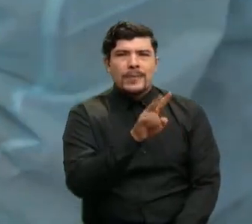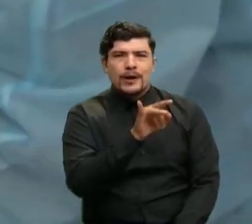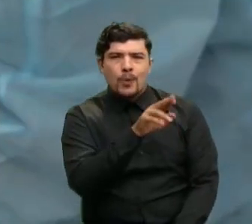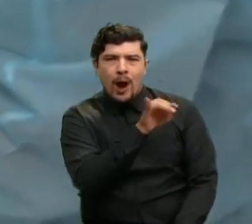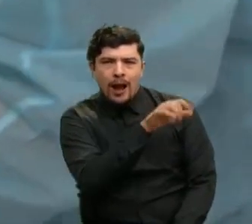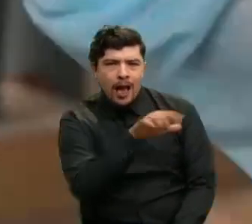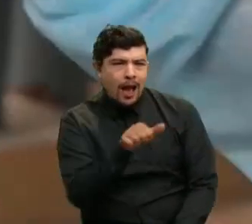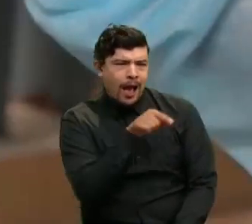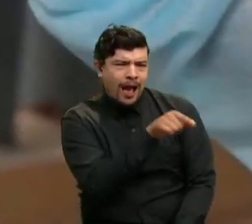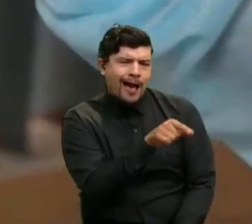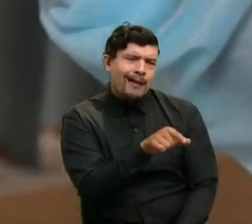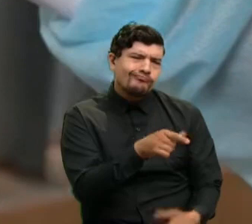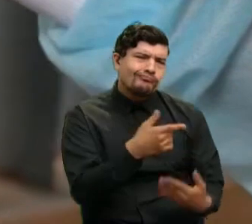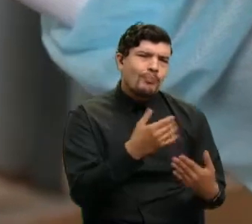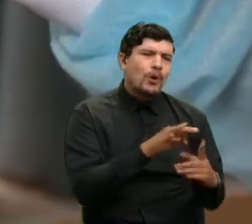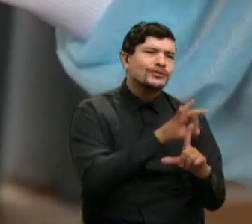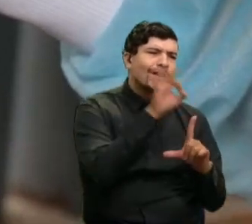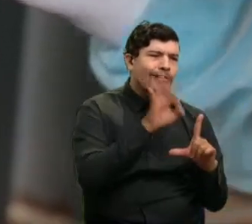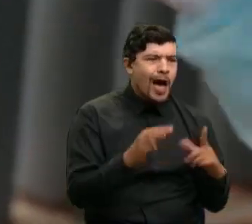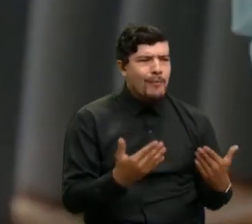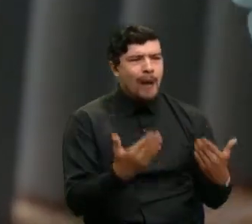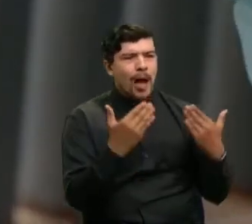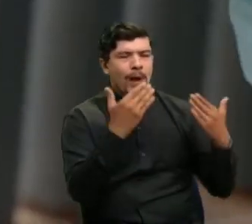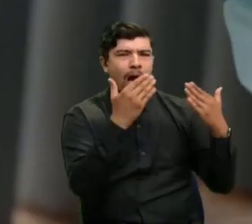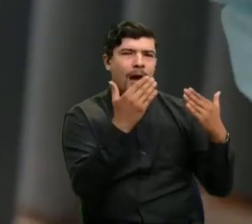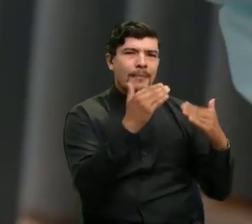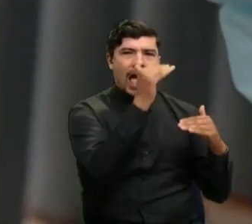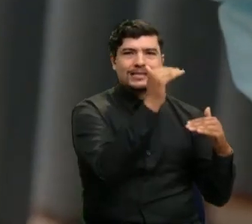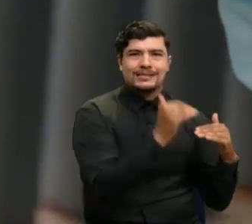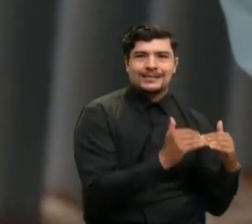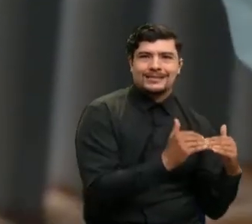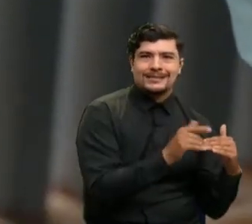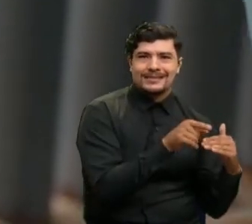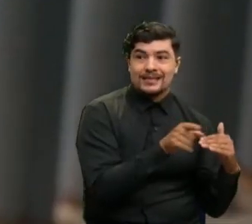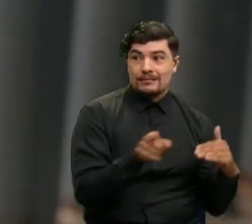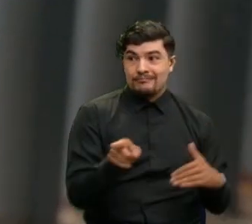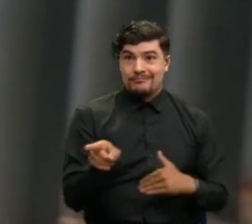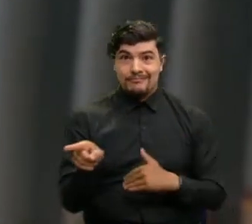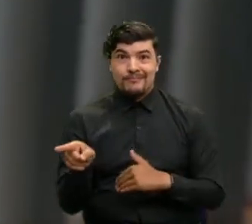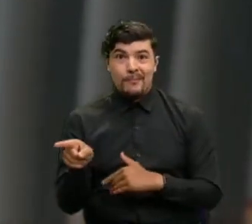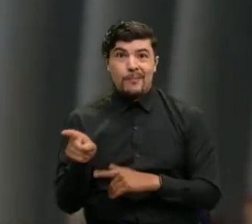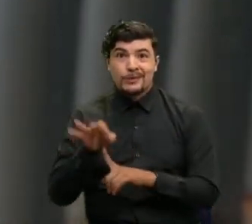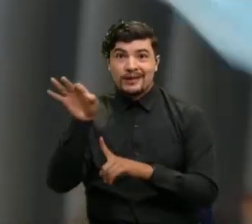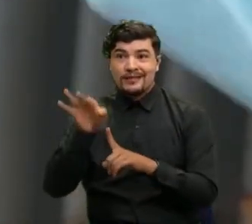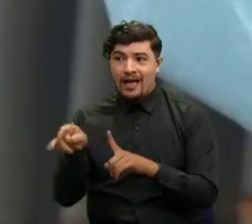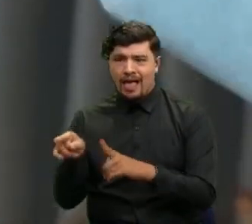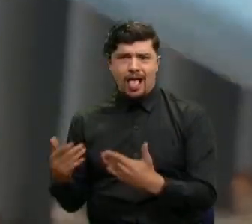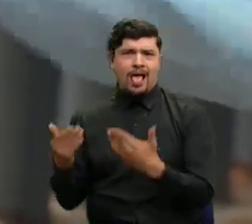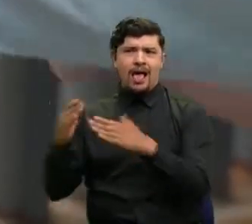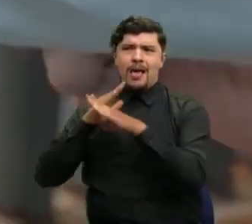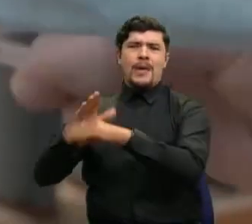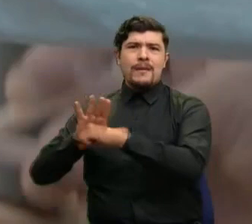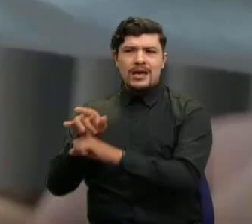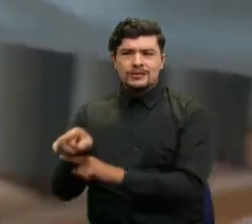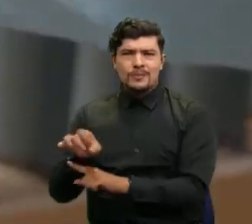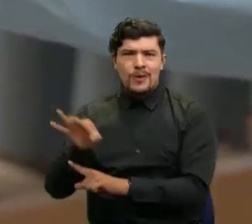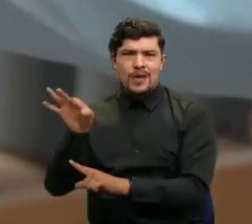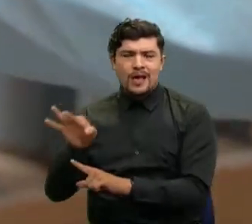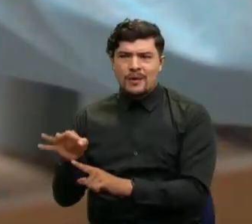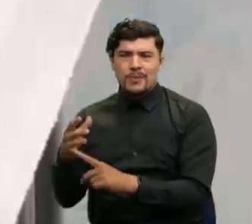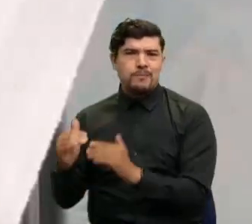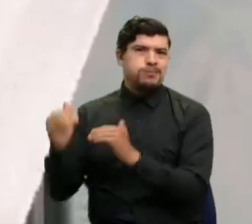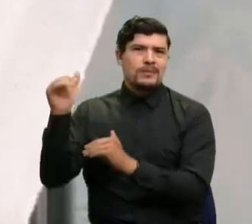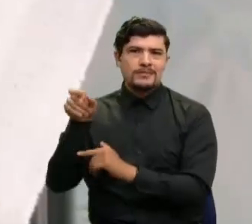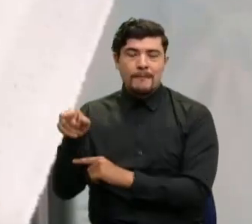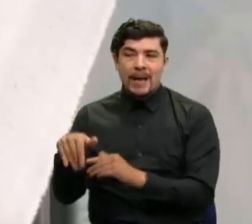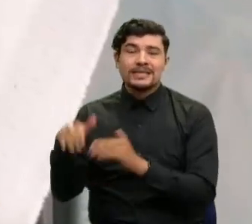nosotros no tenemos en este momento discusión para no aplicarnos la vacuna. Otra cosa, a nosotros los médicos, el doctor Juan José Rey, mi